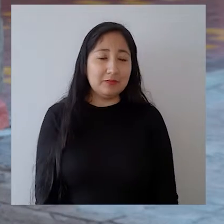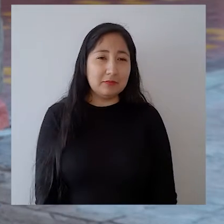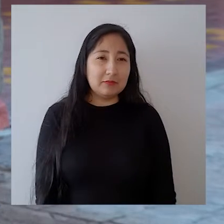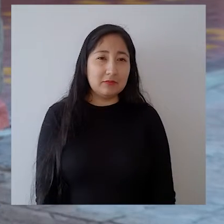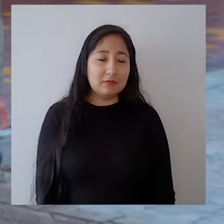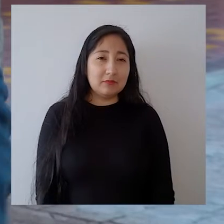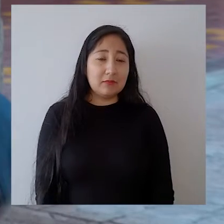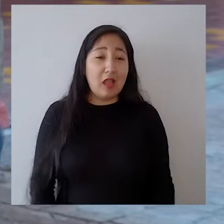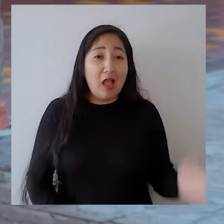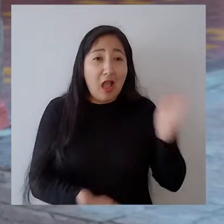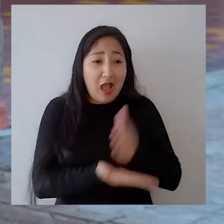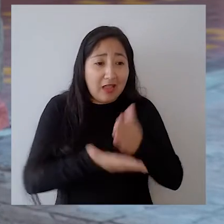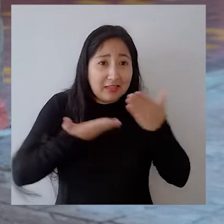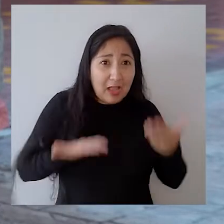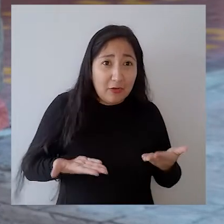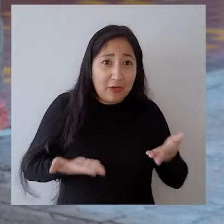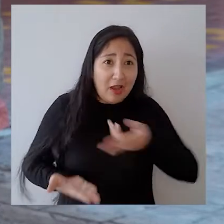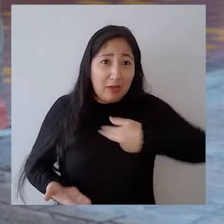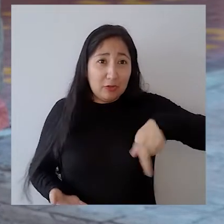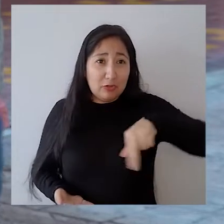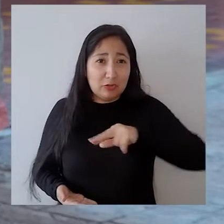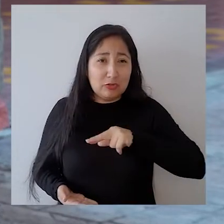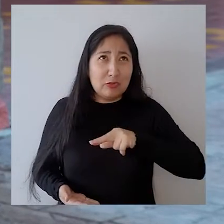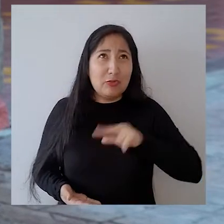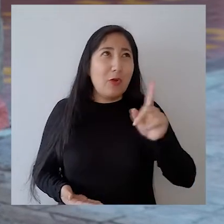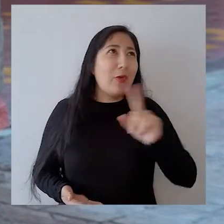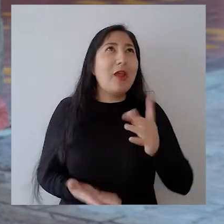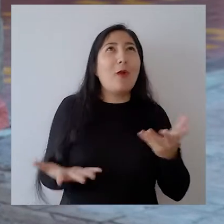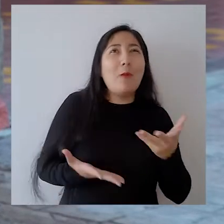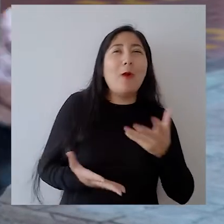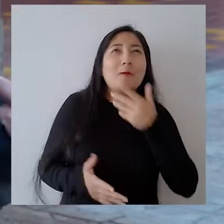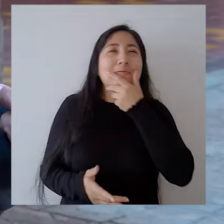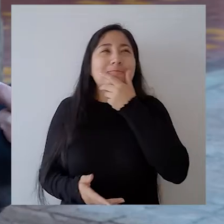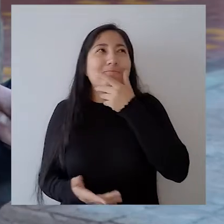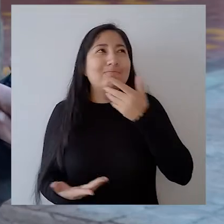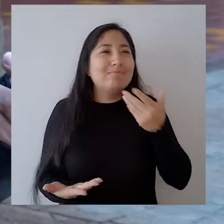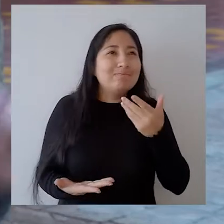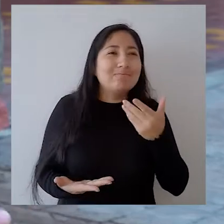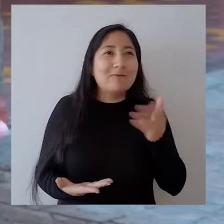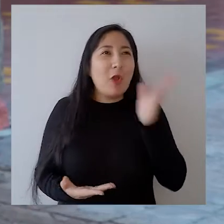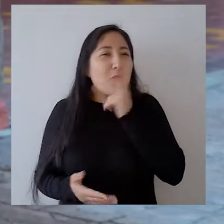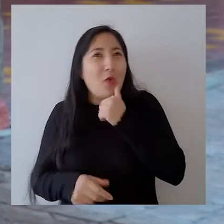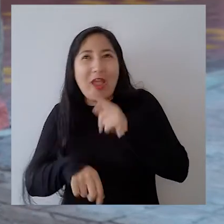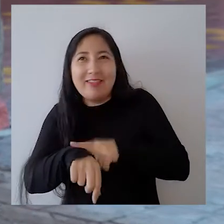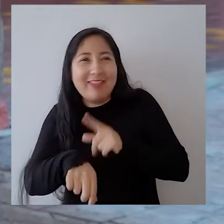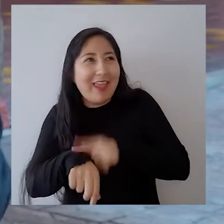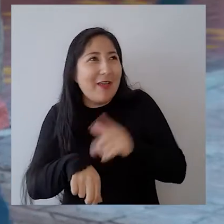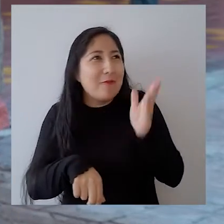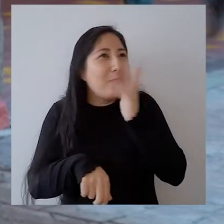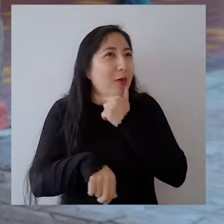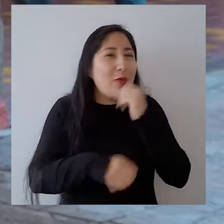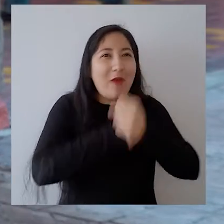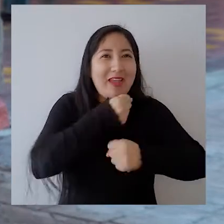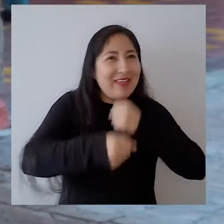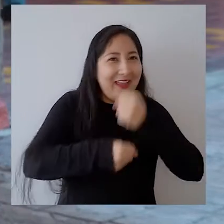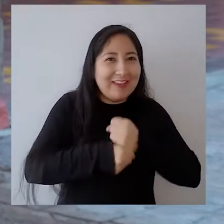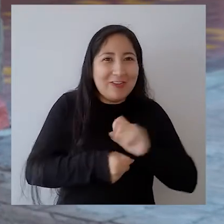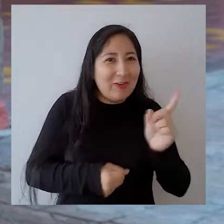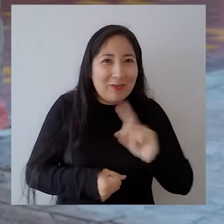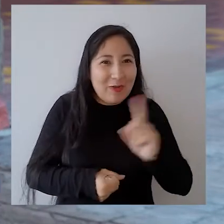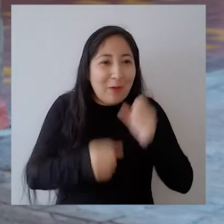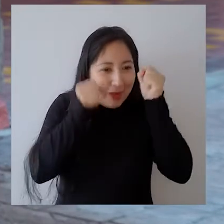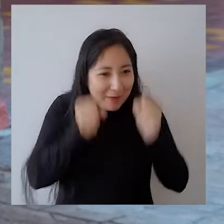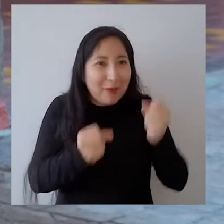que todavía nosotros no hay tiempo y no hay edad para